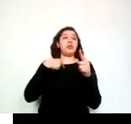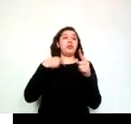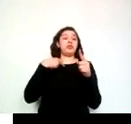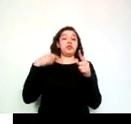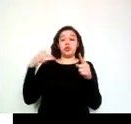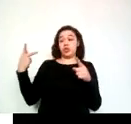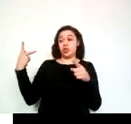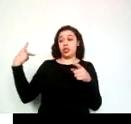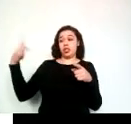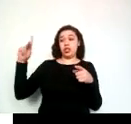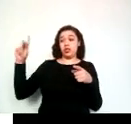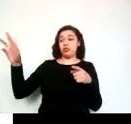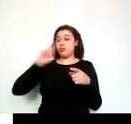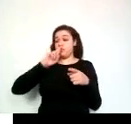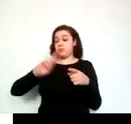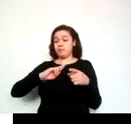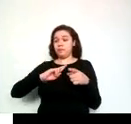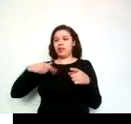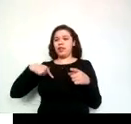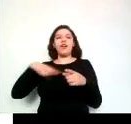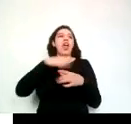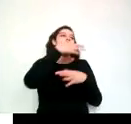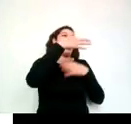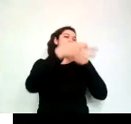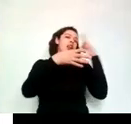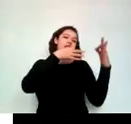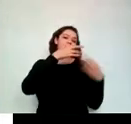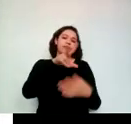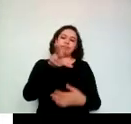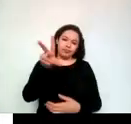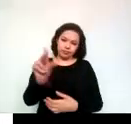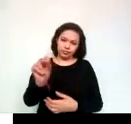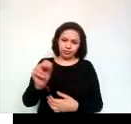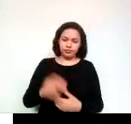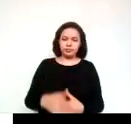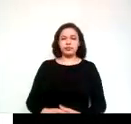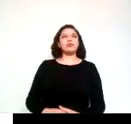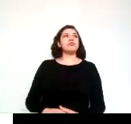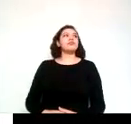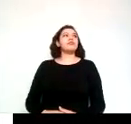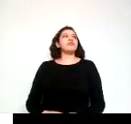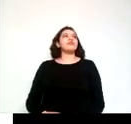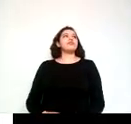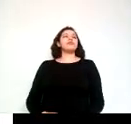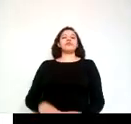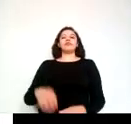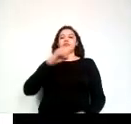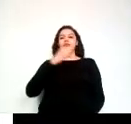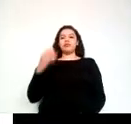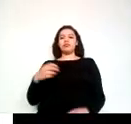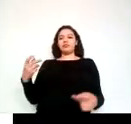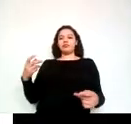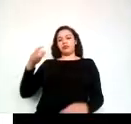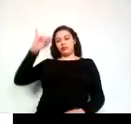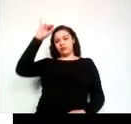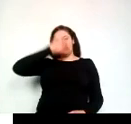de Minerva Cano. Vamos a ver más adelante, y como les comentó Ale, en las obligaciones del patrón, que sí